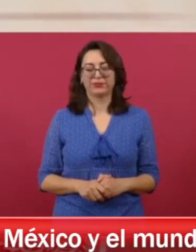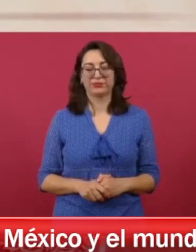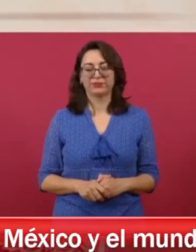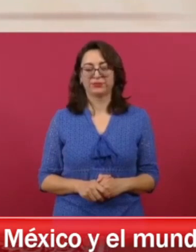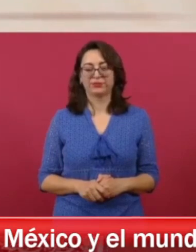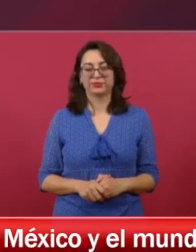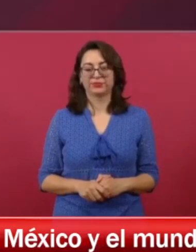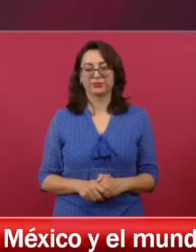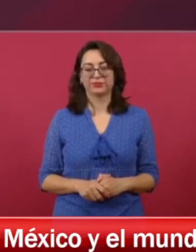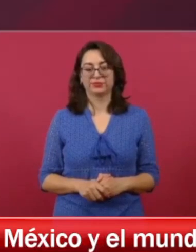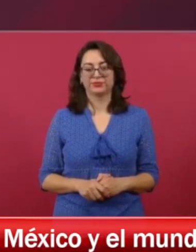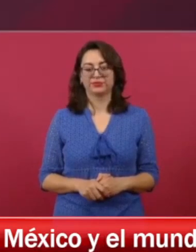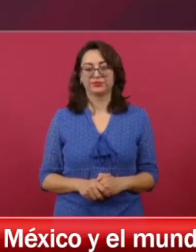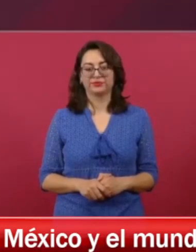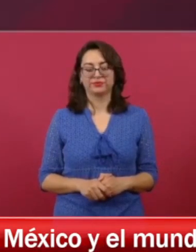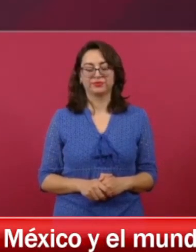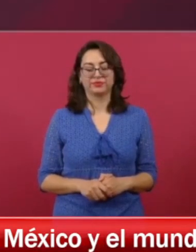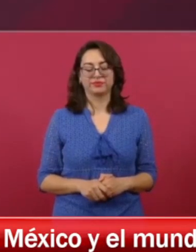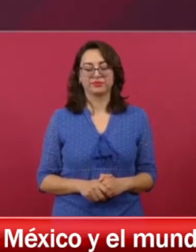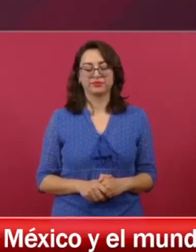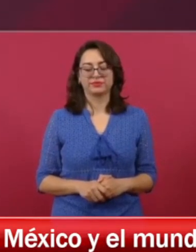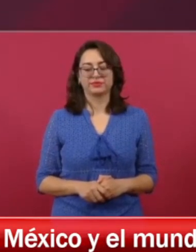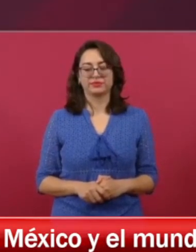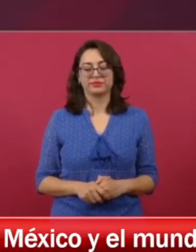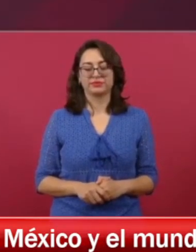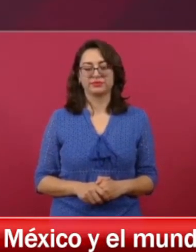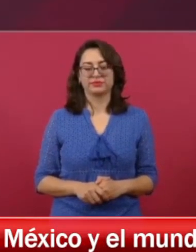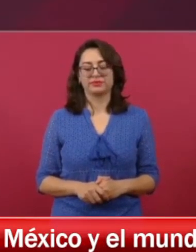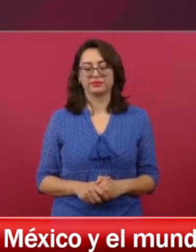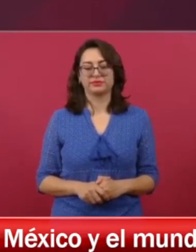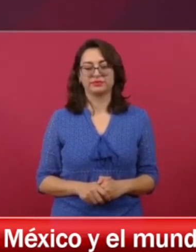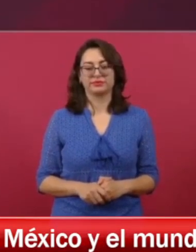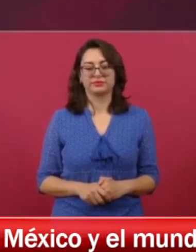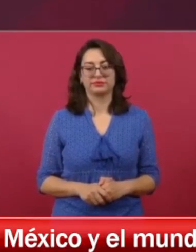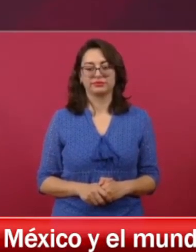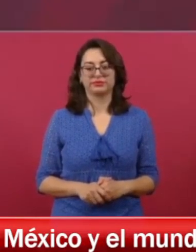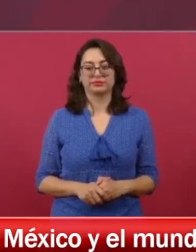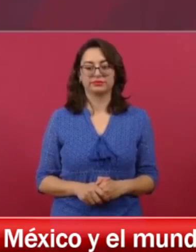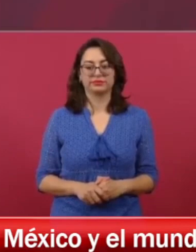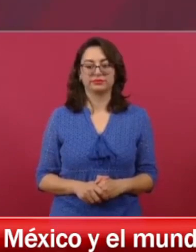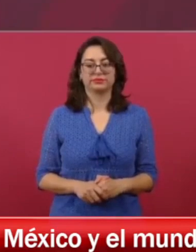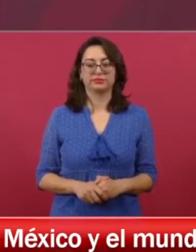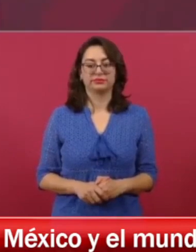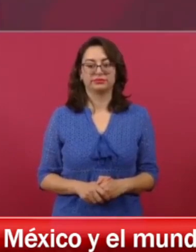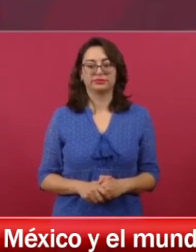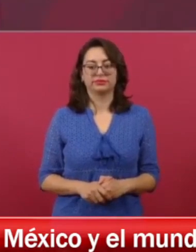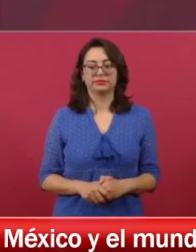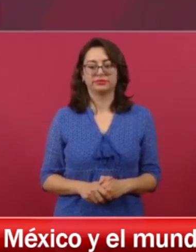todavía o sea esa es este una